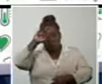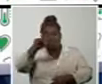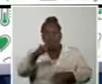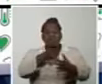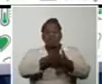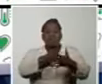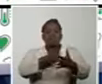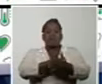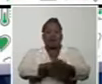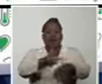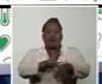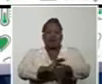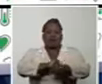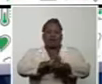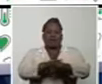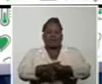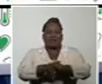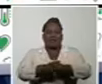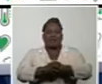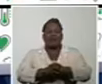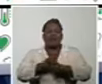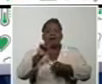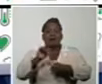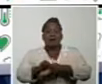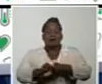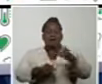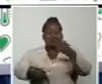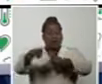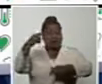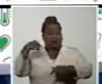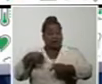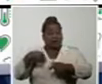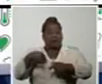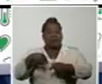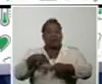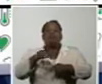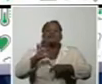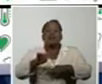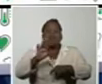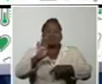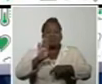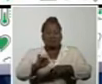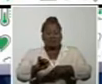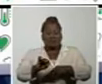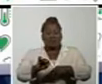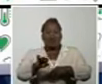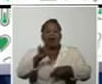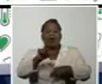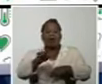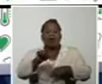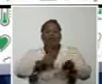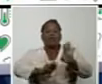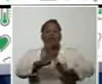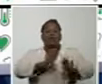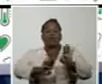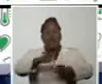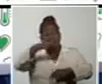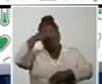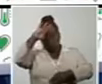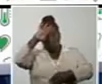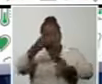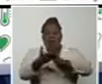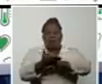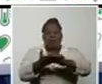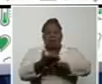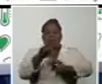la COVID-19. En la jornada de ayer se defendía que bajo el precepto defendido por el gobierno cubano de que nada puede entorpecer